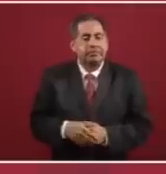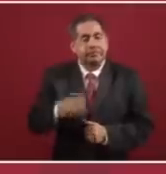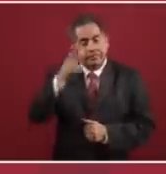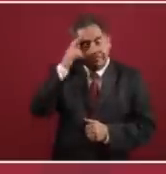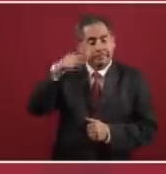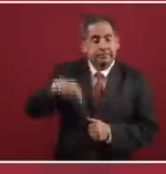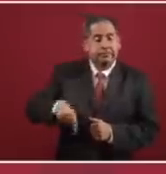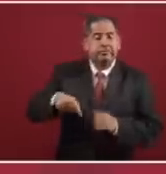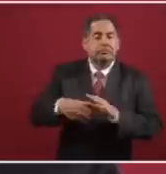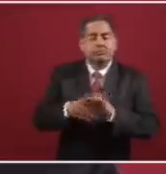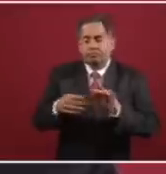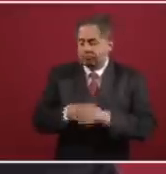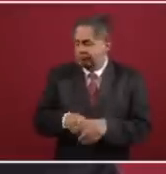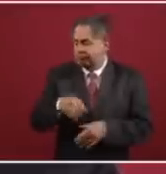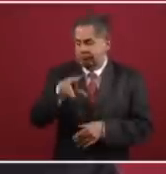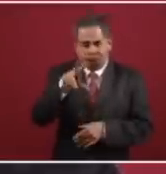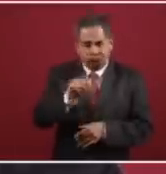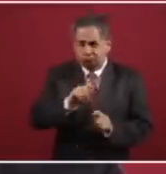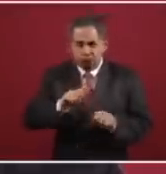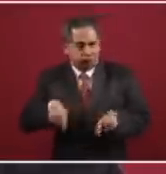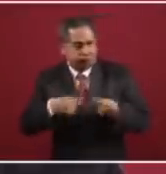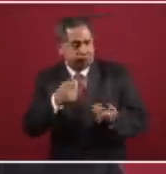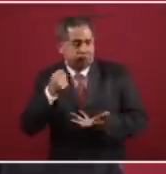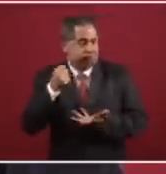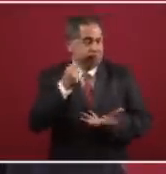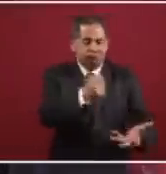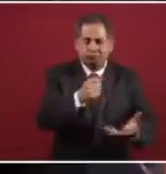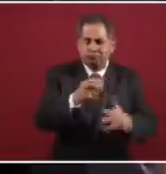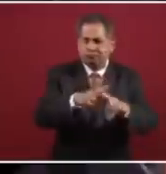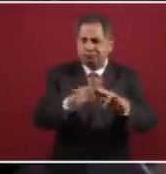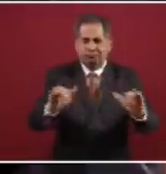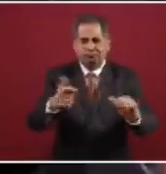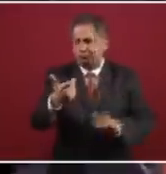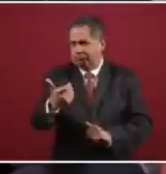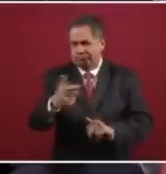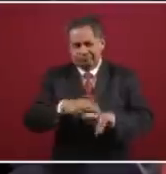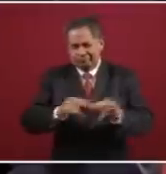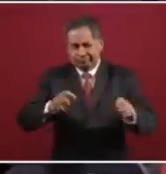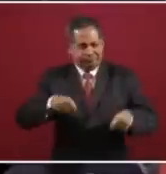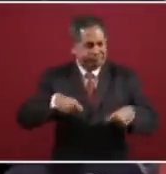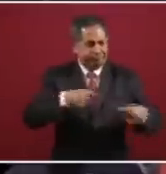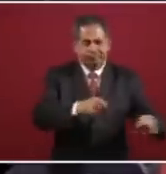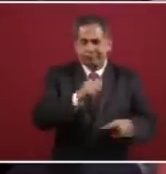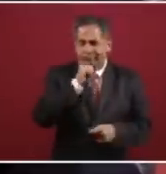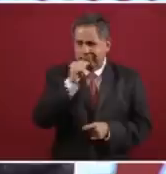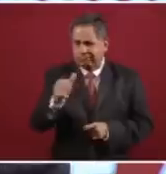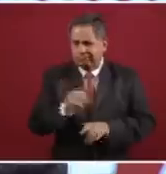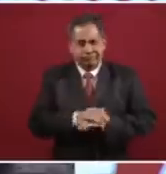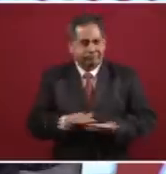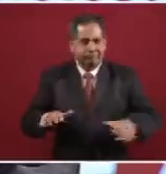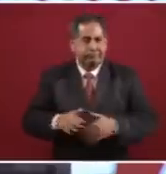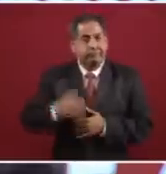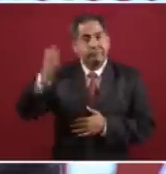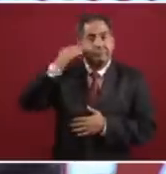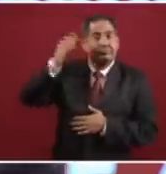decir, no se va a entregar dinero a organizaciones como era